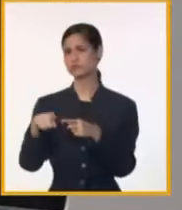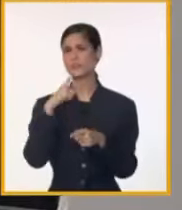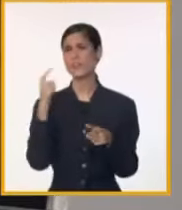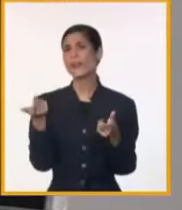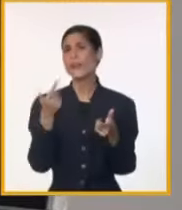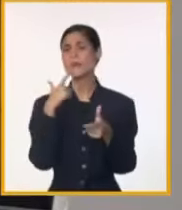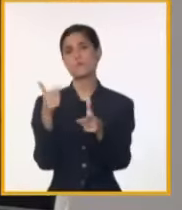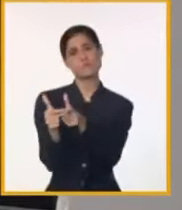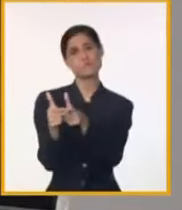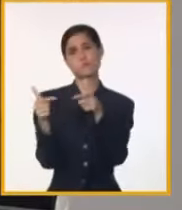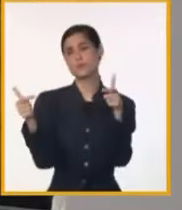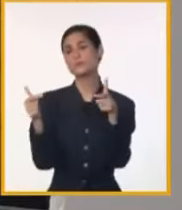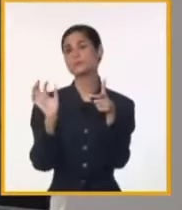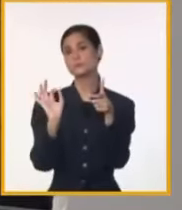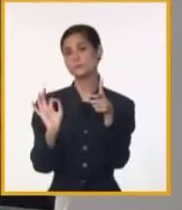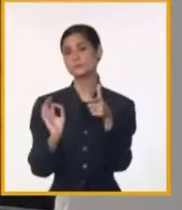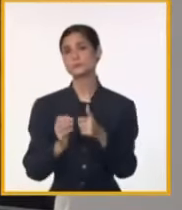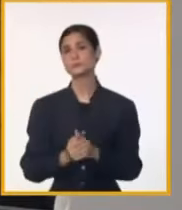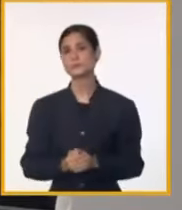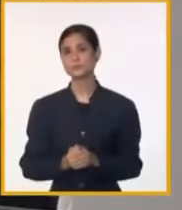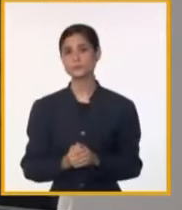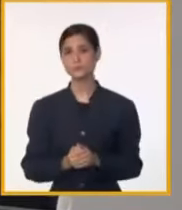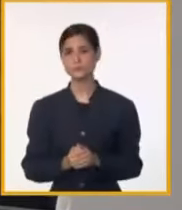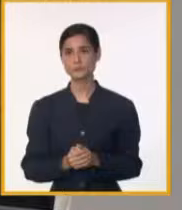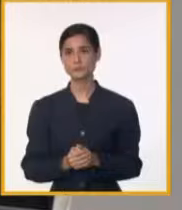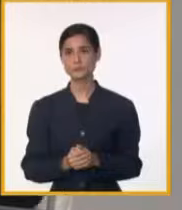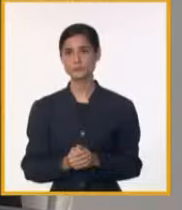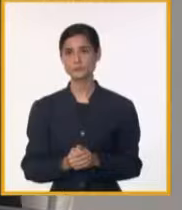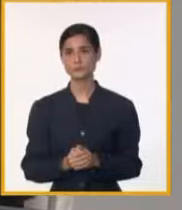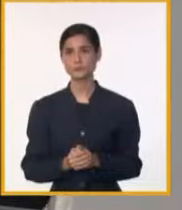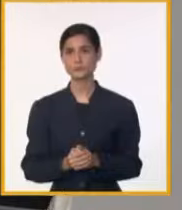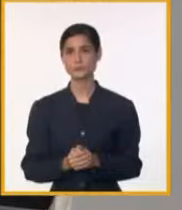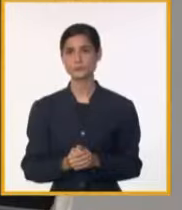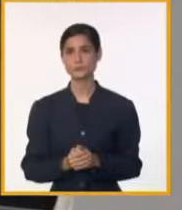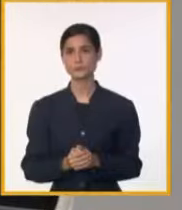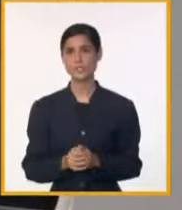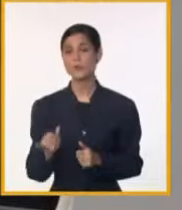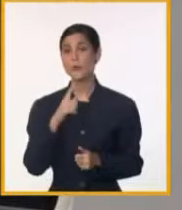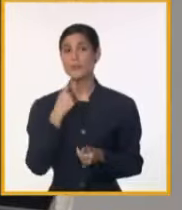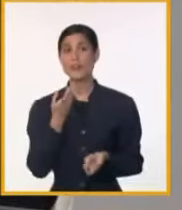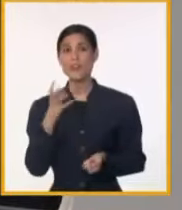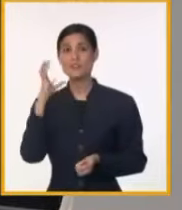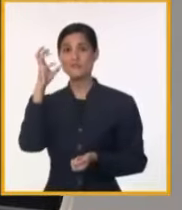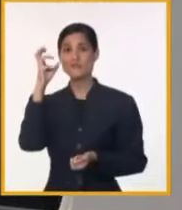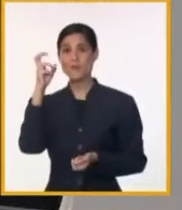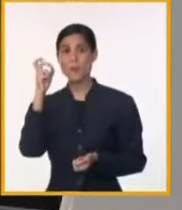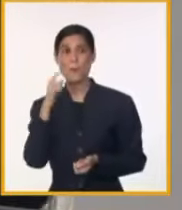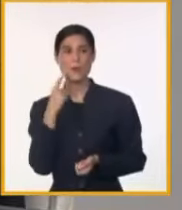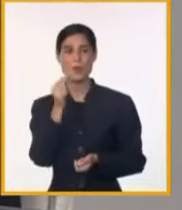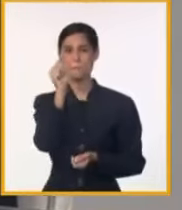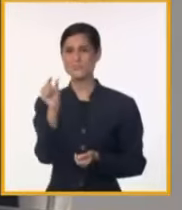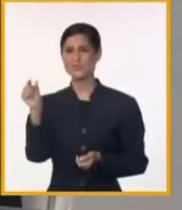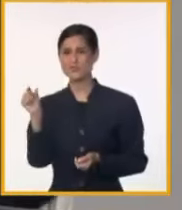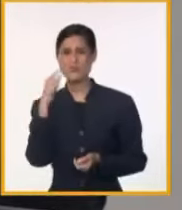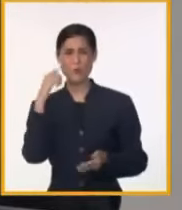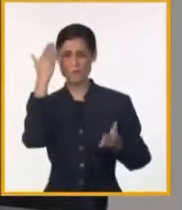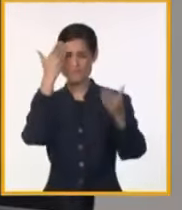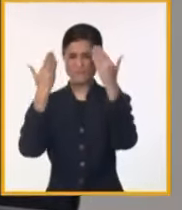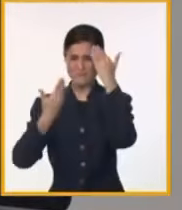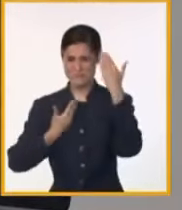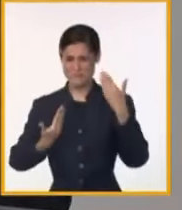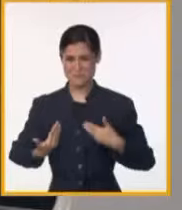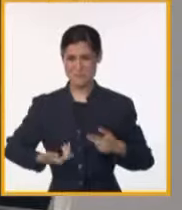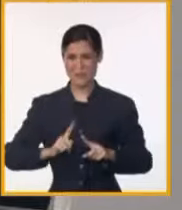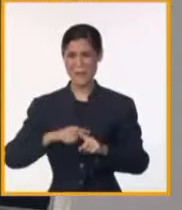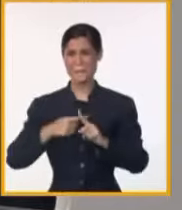a la historia pero han tenido una cifra de heridos lesionados que han quedado fuera